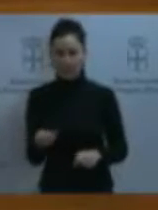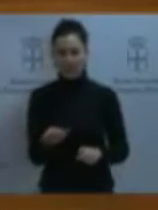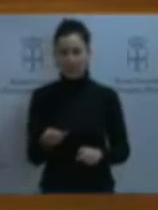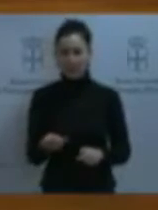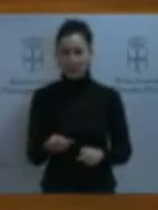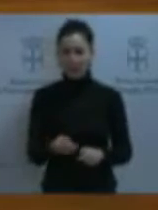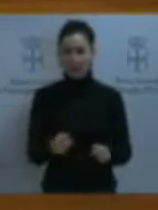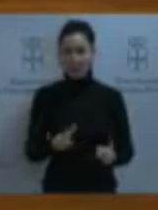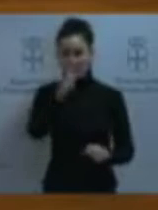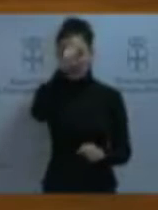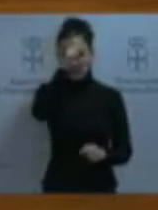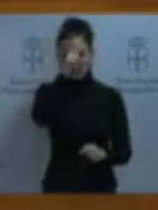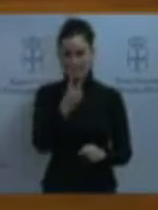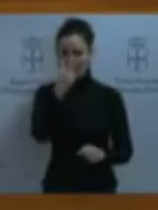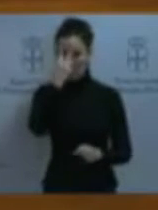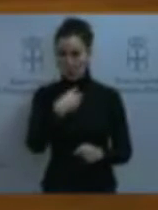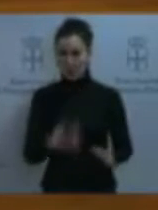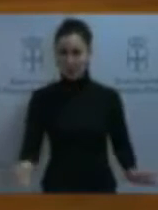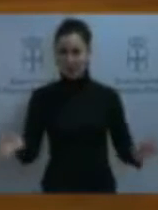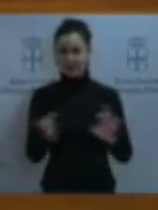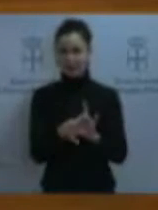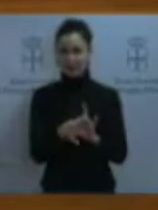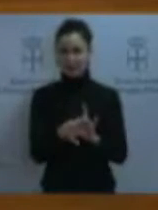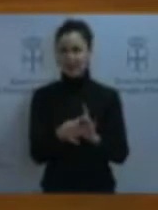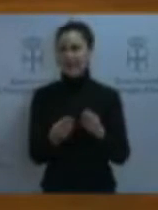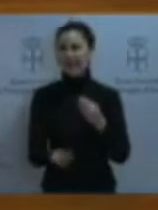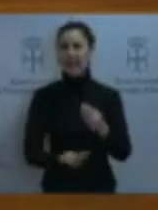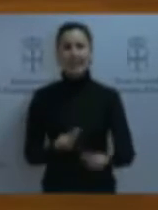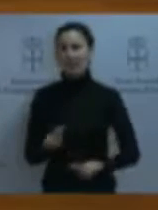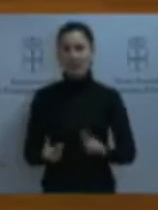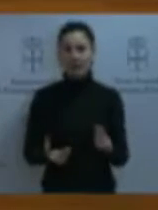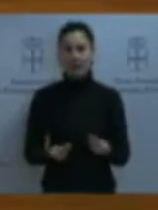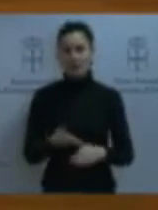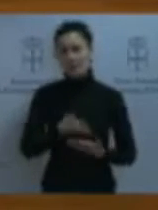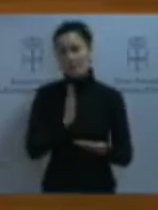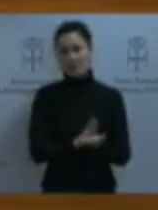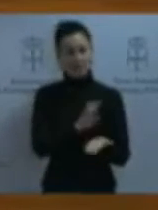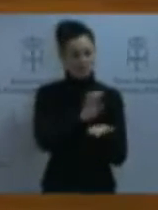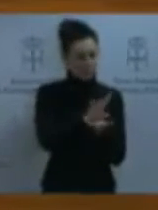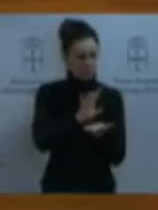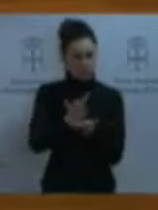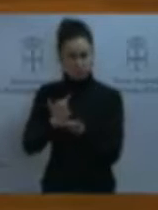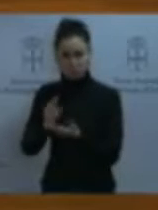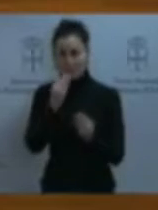fue despedir a parte de esas trabajadoras y sustituirlas por otros trabajadores nuevos.